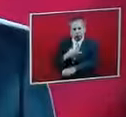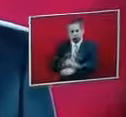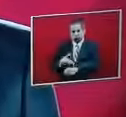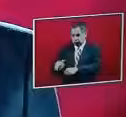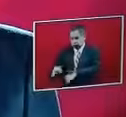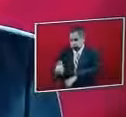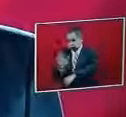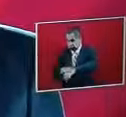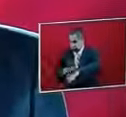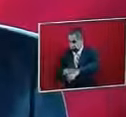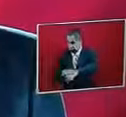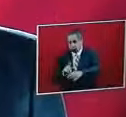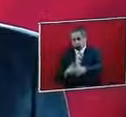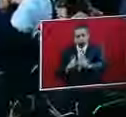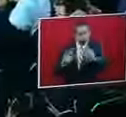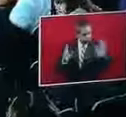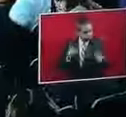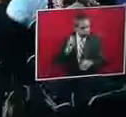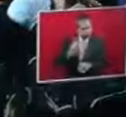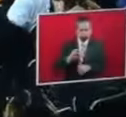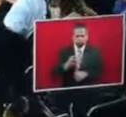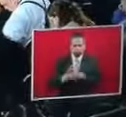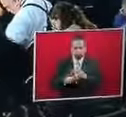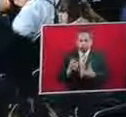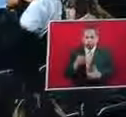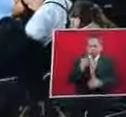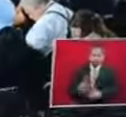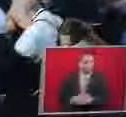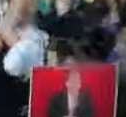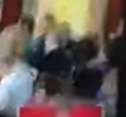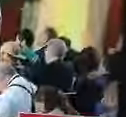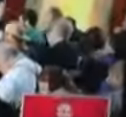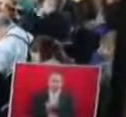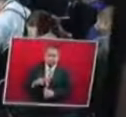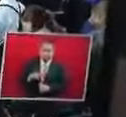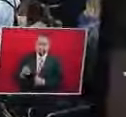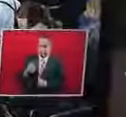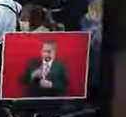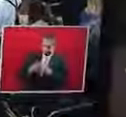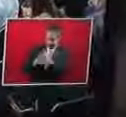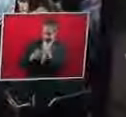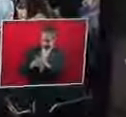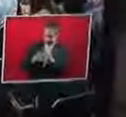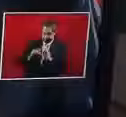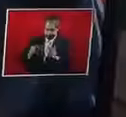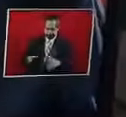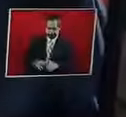en cuenta tu planteamiento y tiene que dar una explicación.